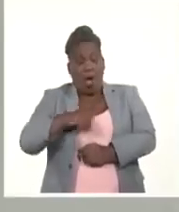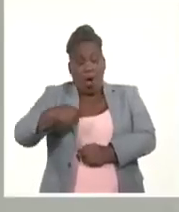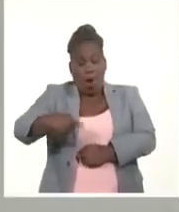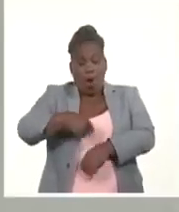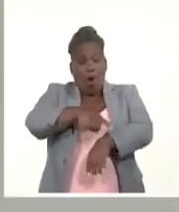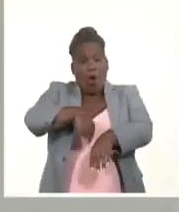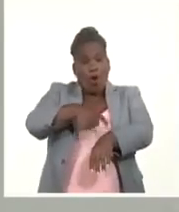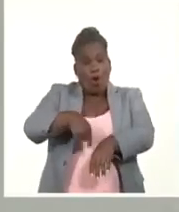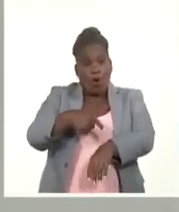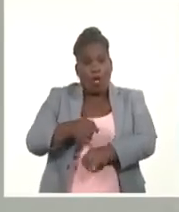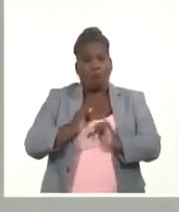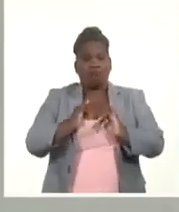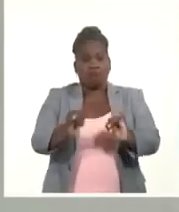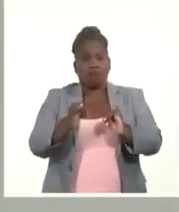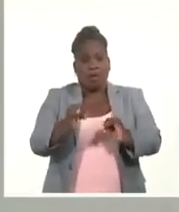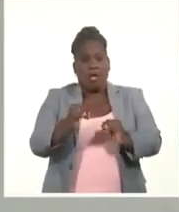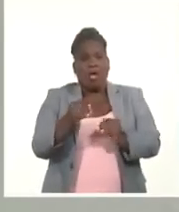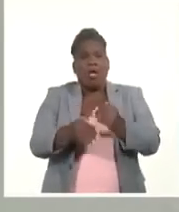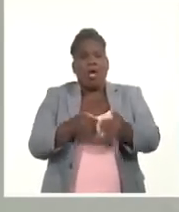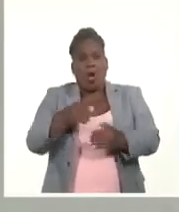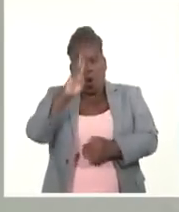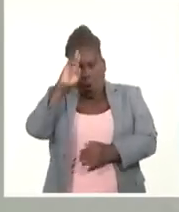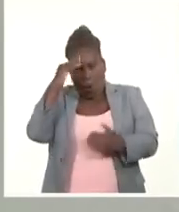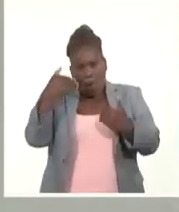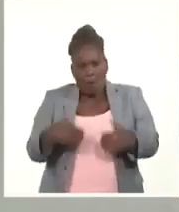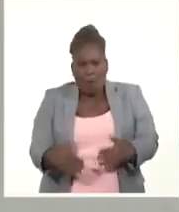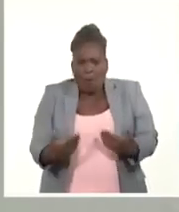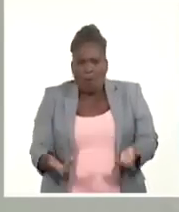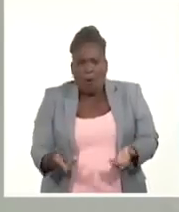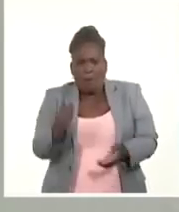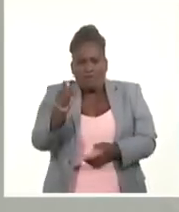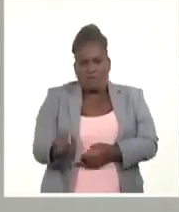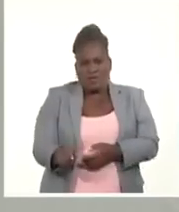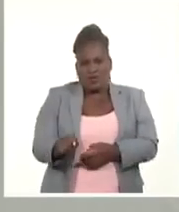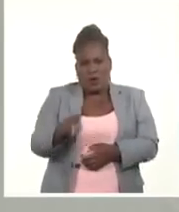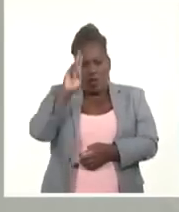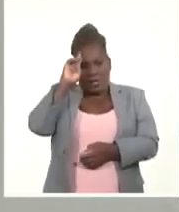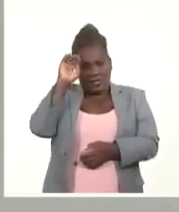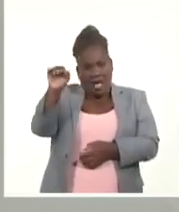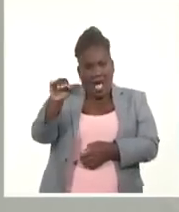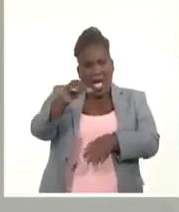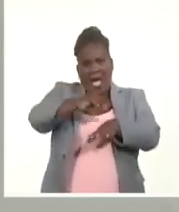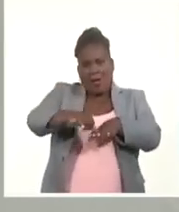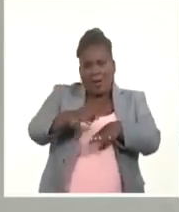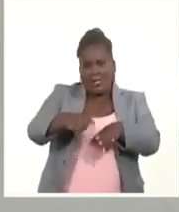la evolución y el estado clínico de los pacientes que continúan aún hospitalizados.